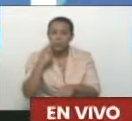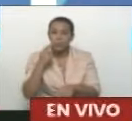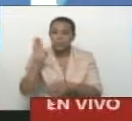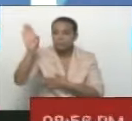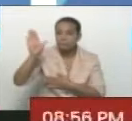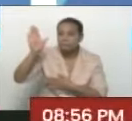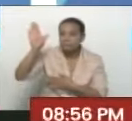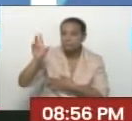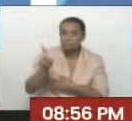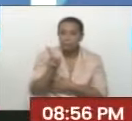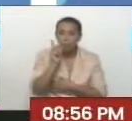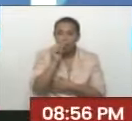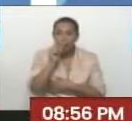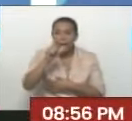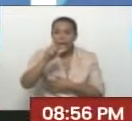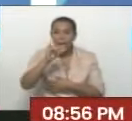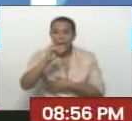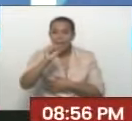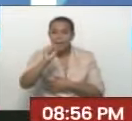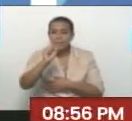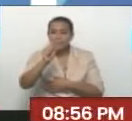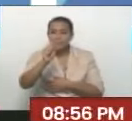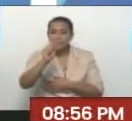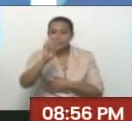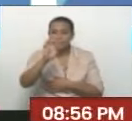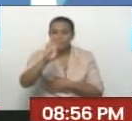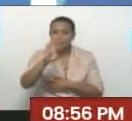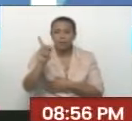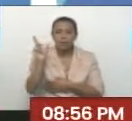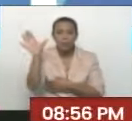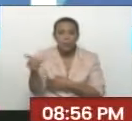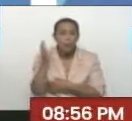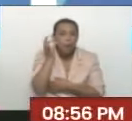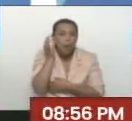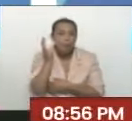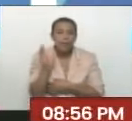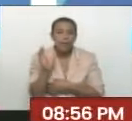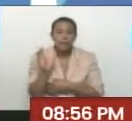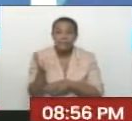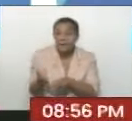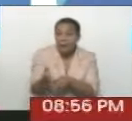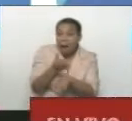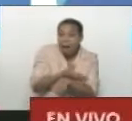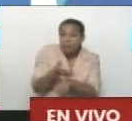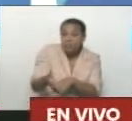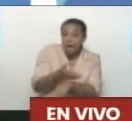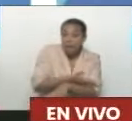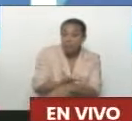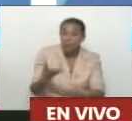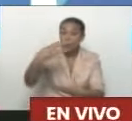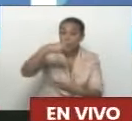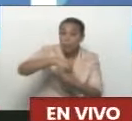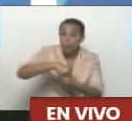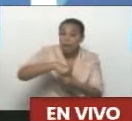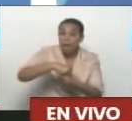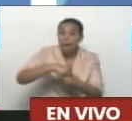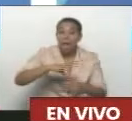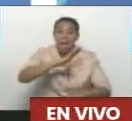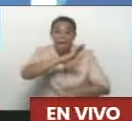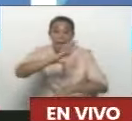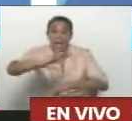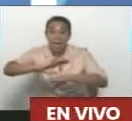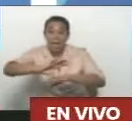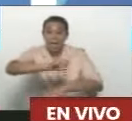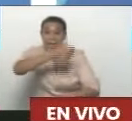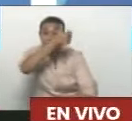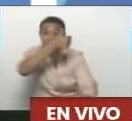palabra Lisbeth. Ya va. Pero toma nota porque hay que incorporar a los jefes y